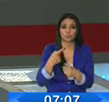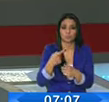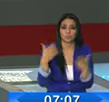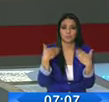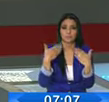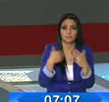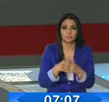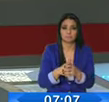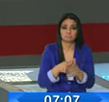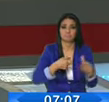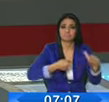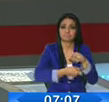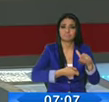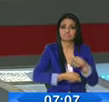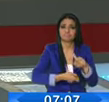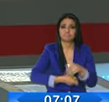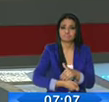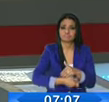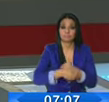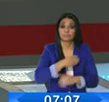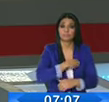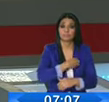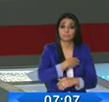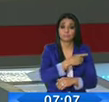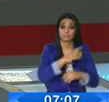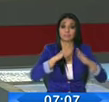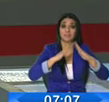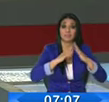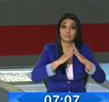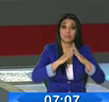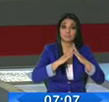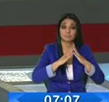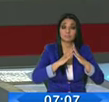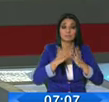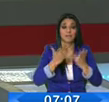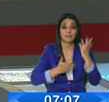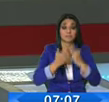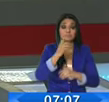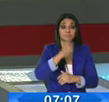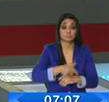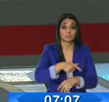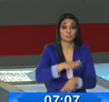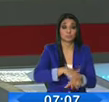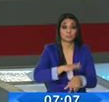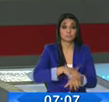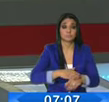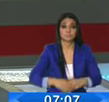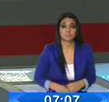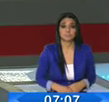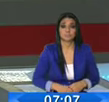presentaba varias puñaladas del dueño de la casa donde vivía la víctima sería el principal sospechoso